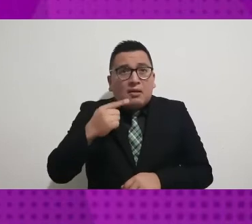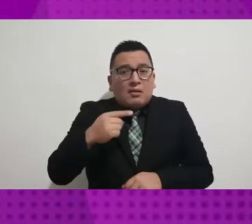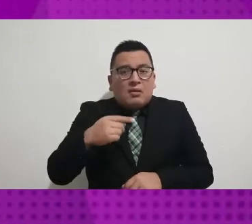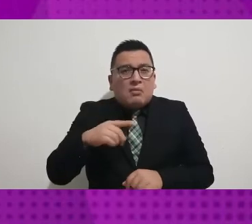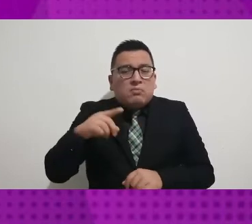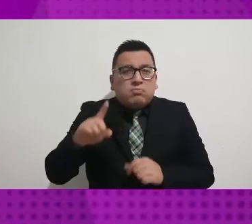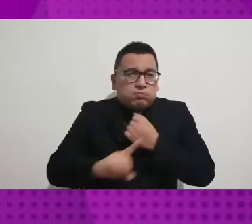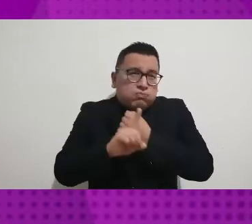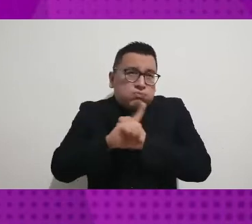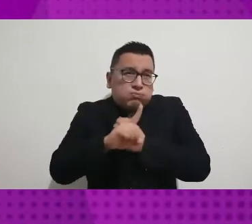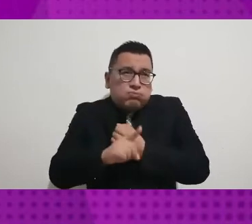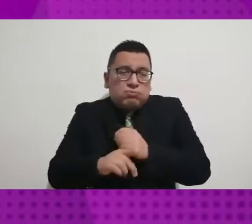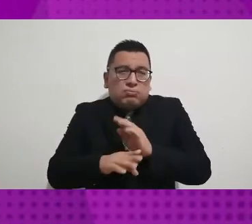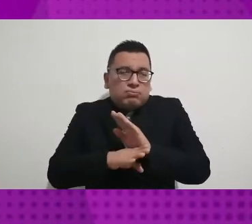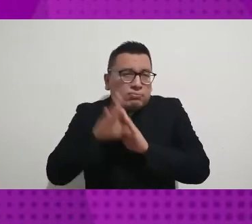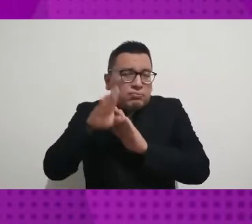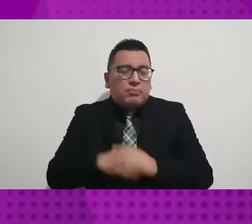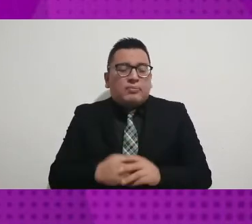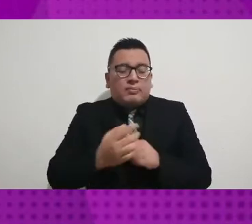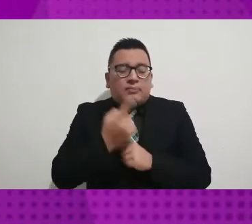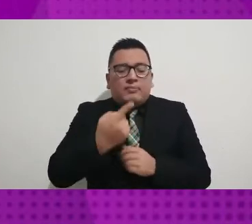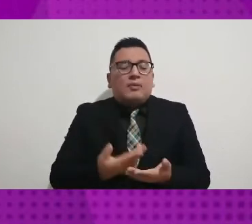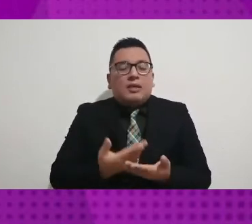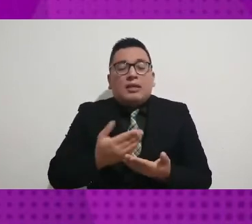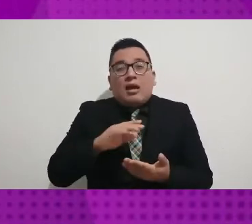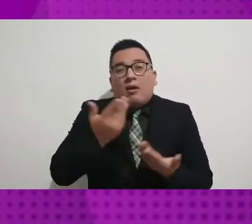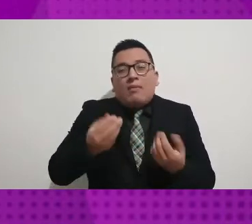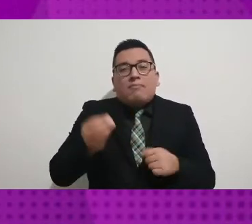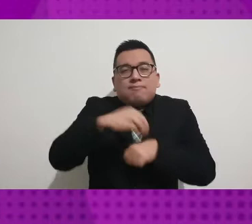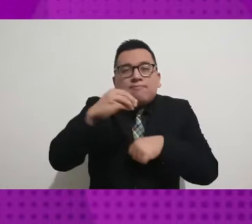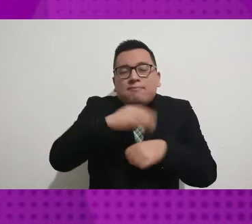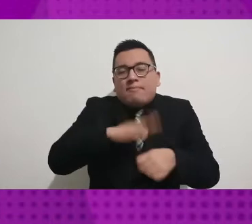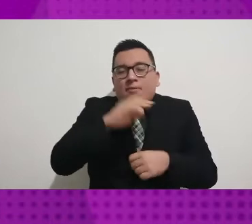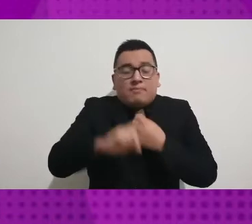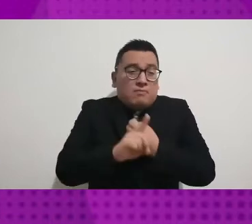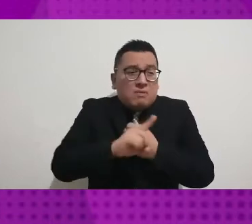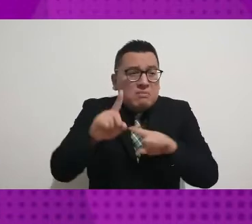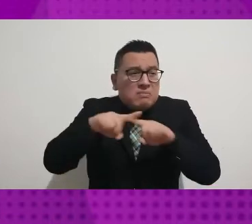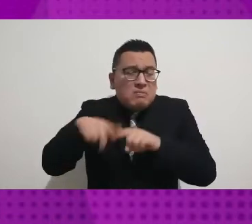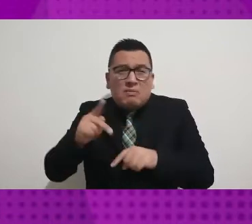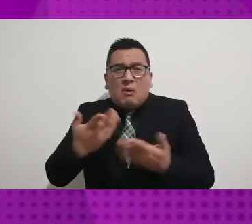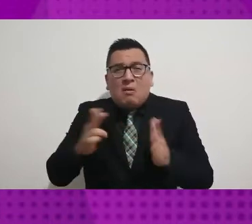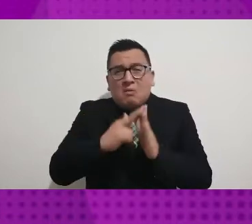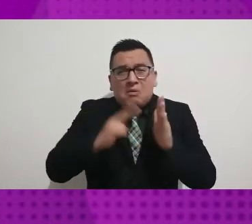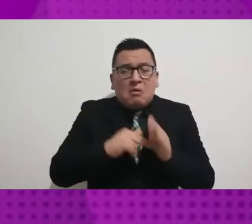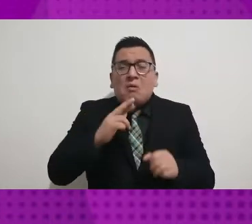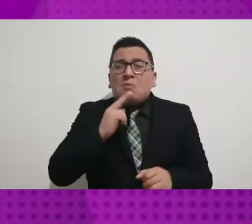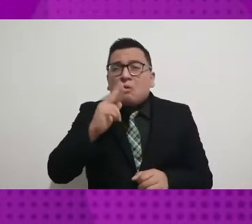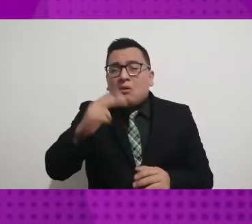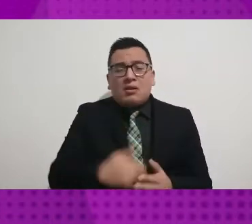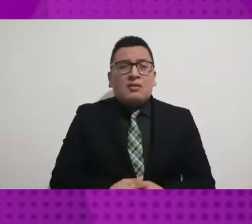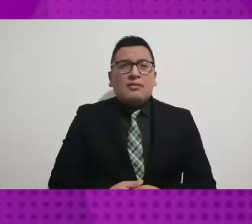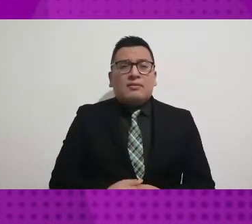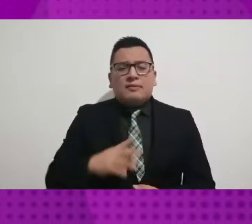manera superar algunos obstáculos que evidentemente pues siguen existiendo otros, y que a mí me parece también hay mejores